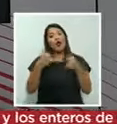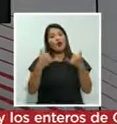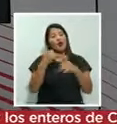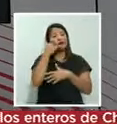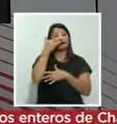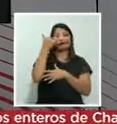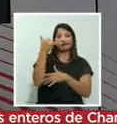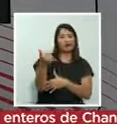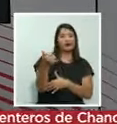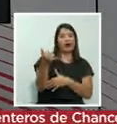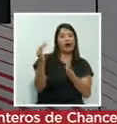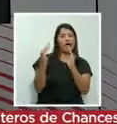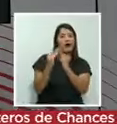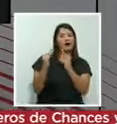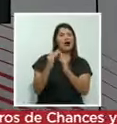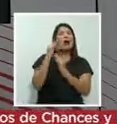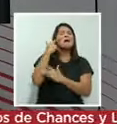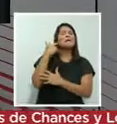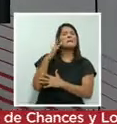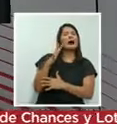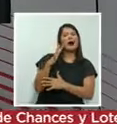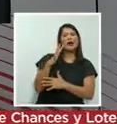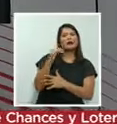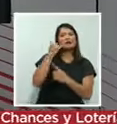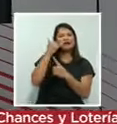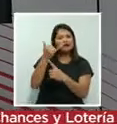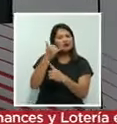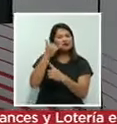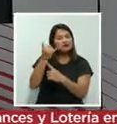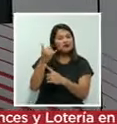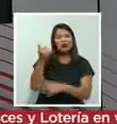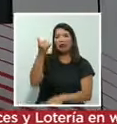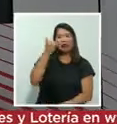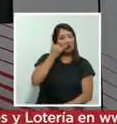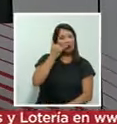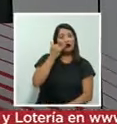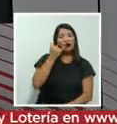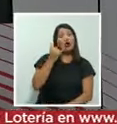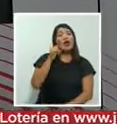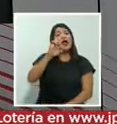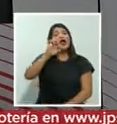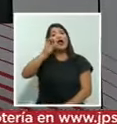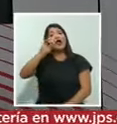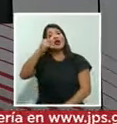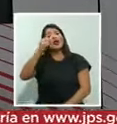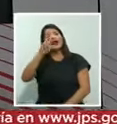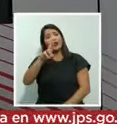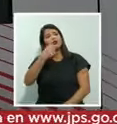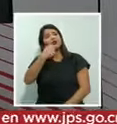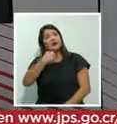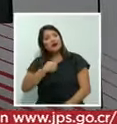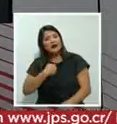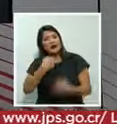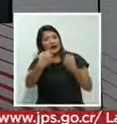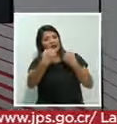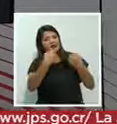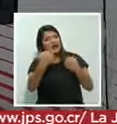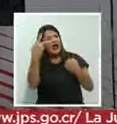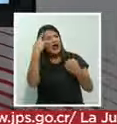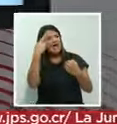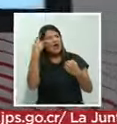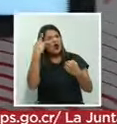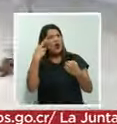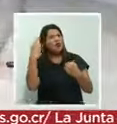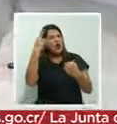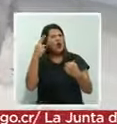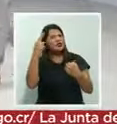telefónica, parece ser que no contestaron. Don Edgar, usted nada más me dice, don Edgar, las razones por las cuales el día de hoy